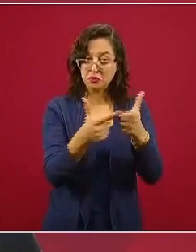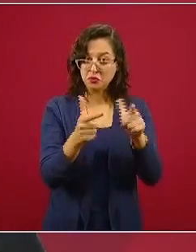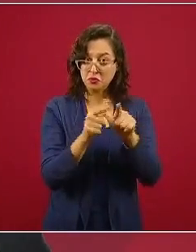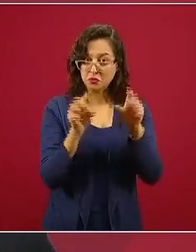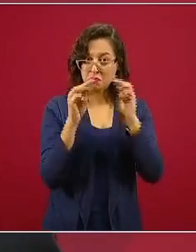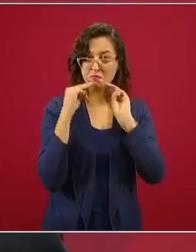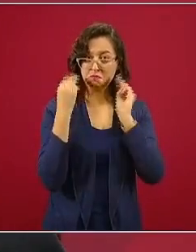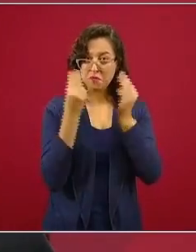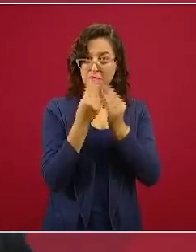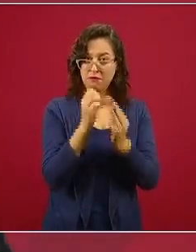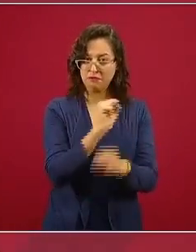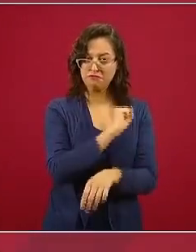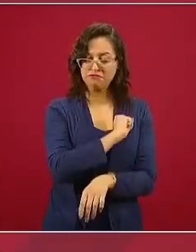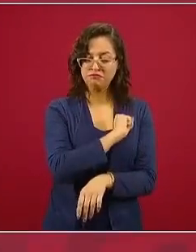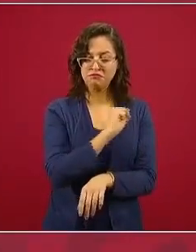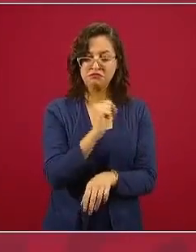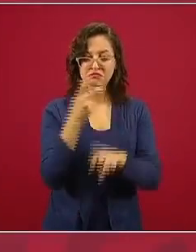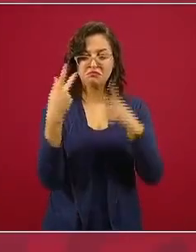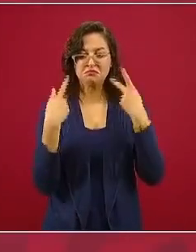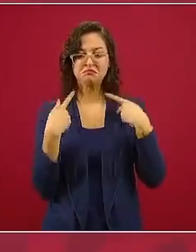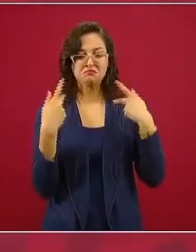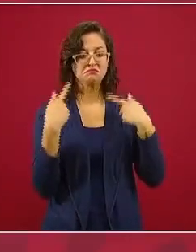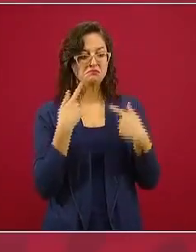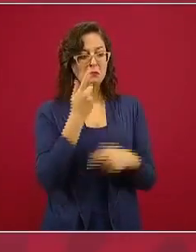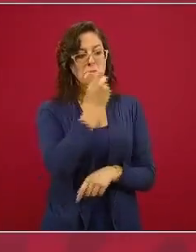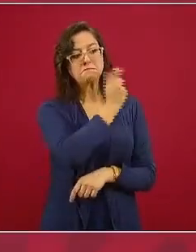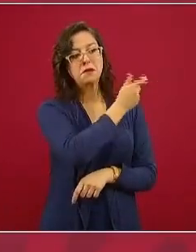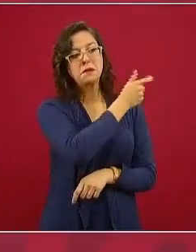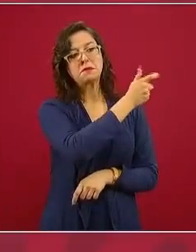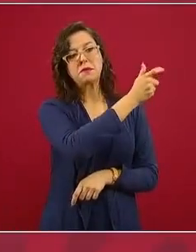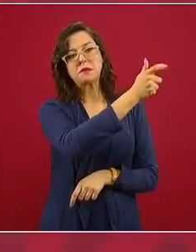Entonces, antes